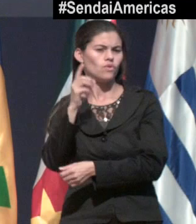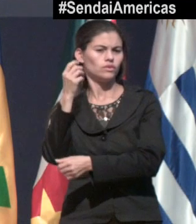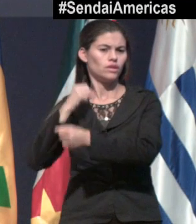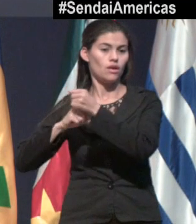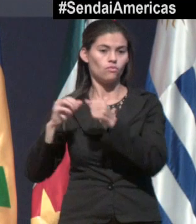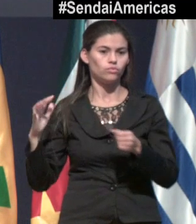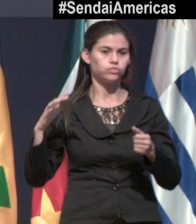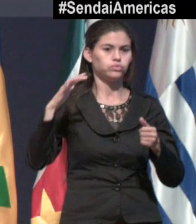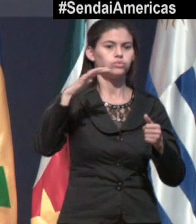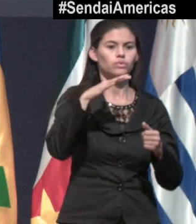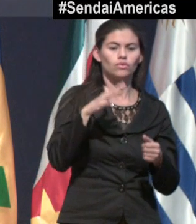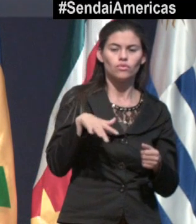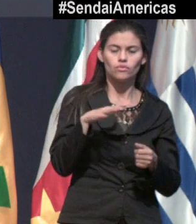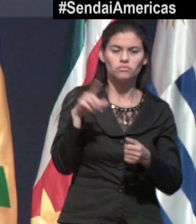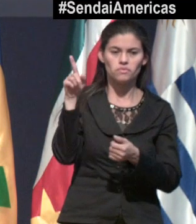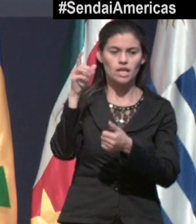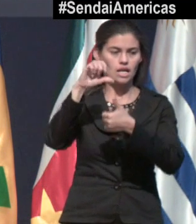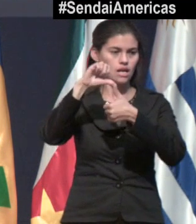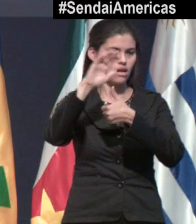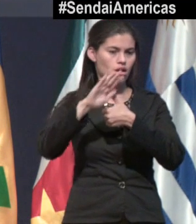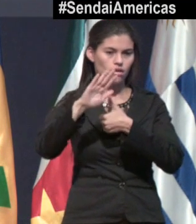huracán que afectó Granada en el Caribe.